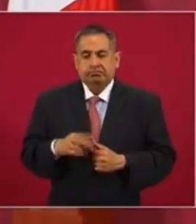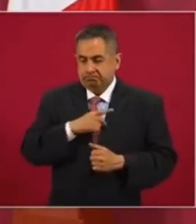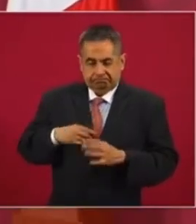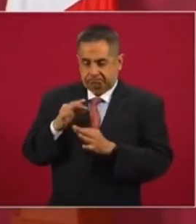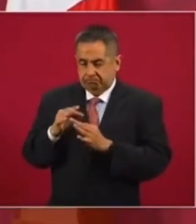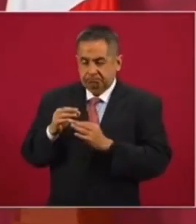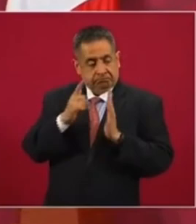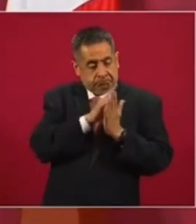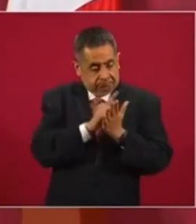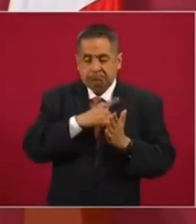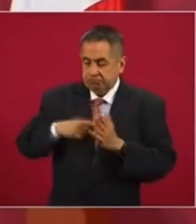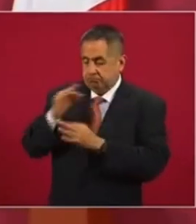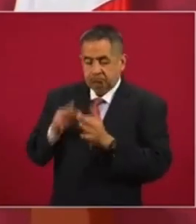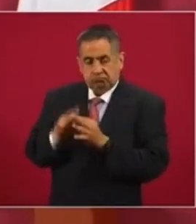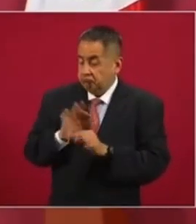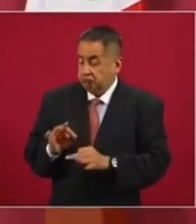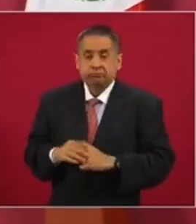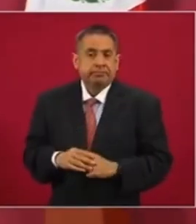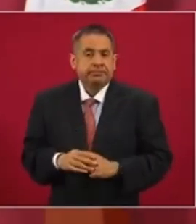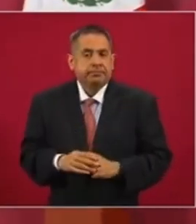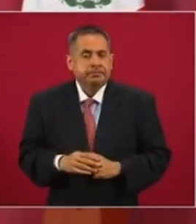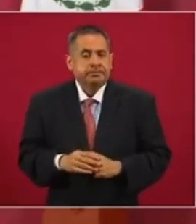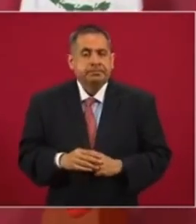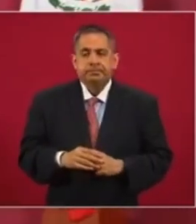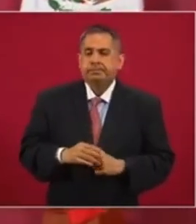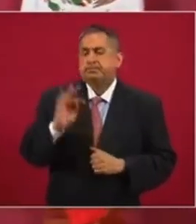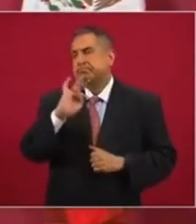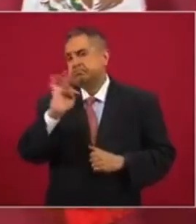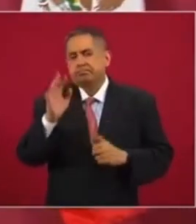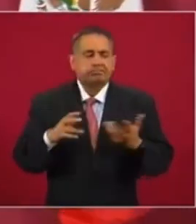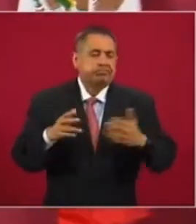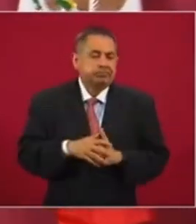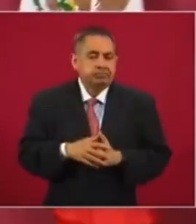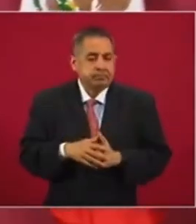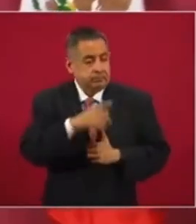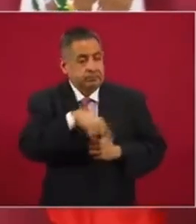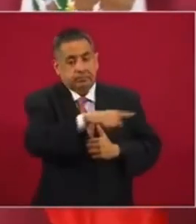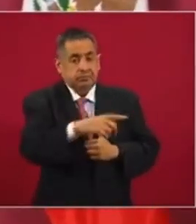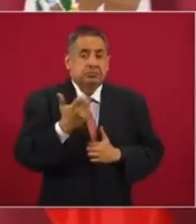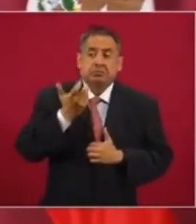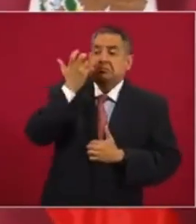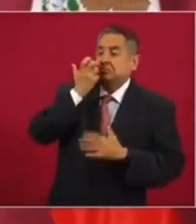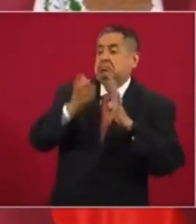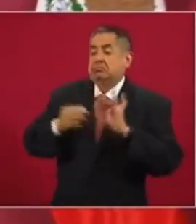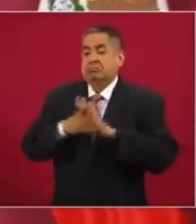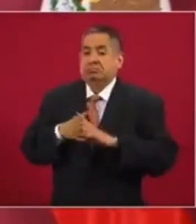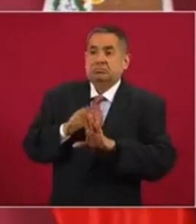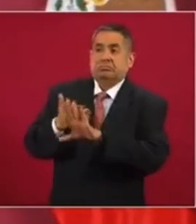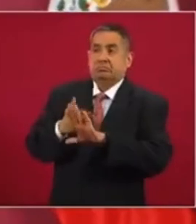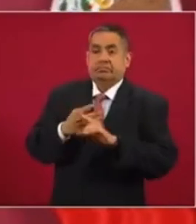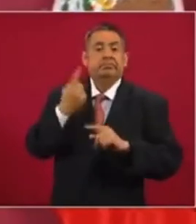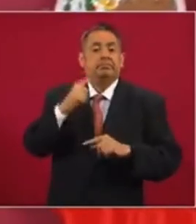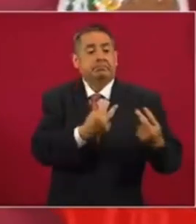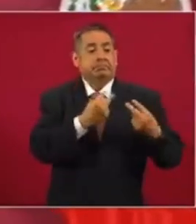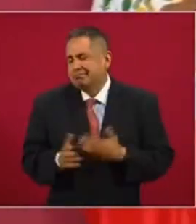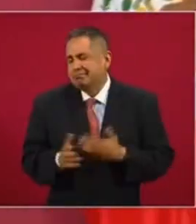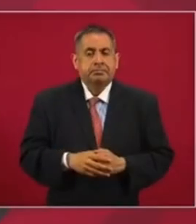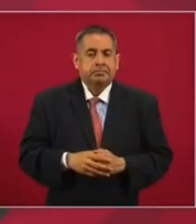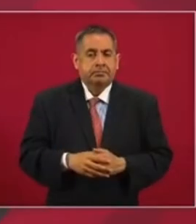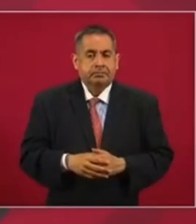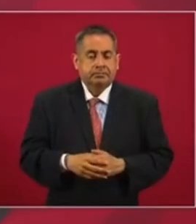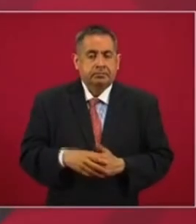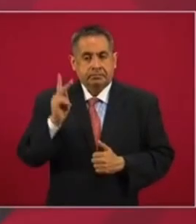cumple cabalmente. Si esto se quiere utilizar con propósitos políticos electorales, eso es otro